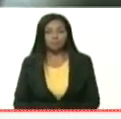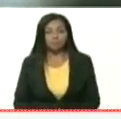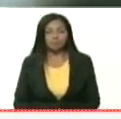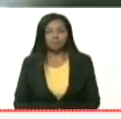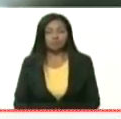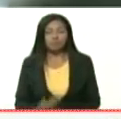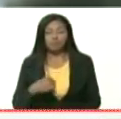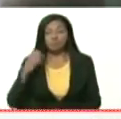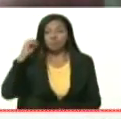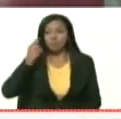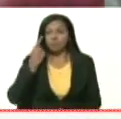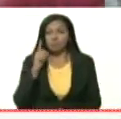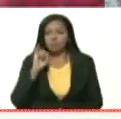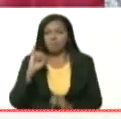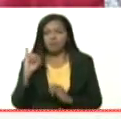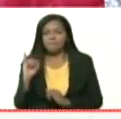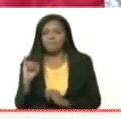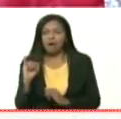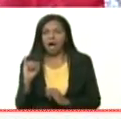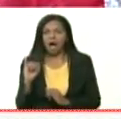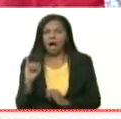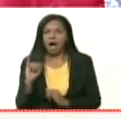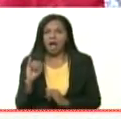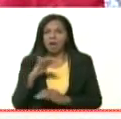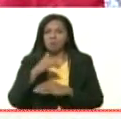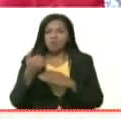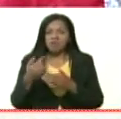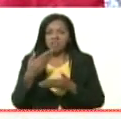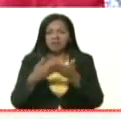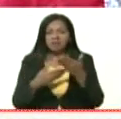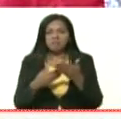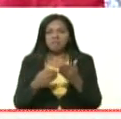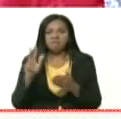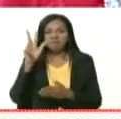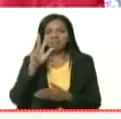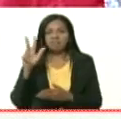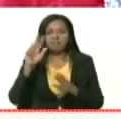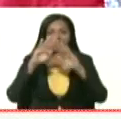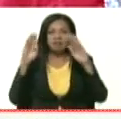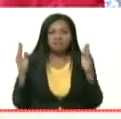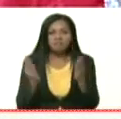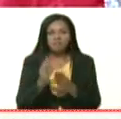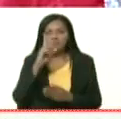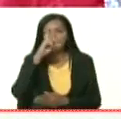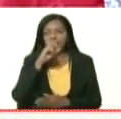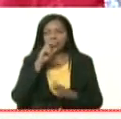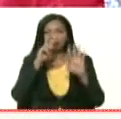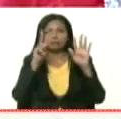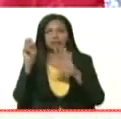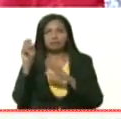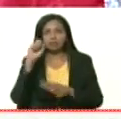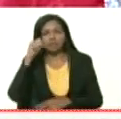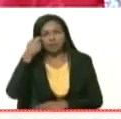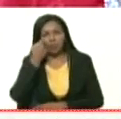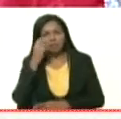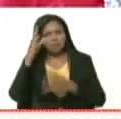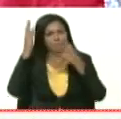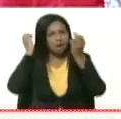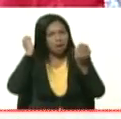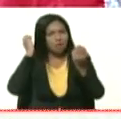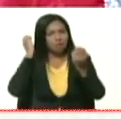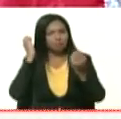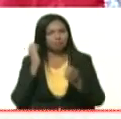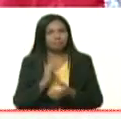Yo recuerdo aquella tesis de los tres mundos en los años 70. ¿Usted se recuerda, embajador Lee Barón?